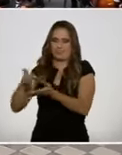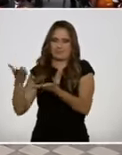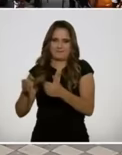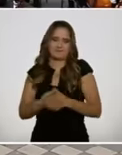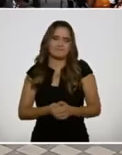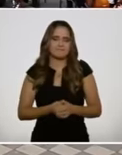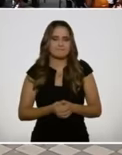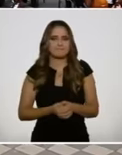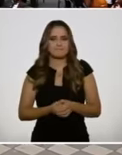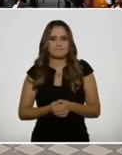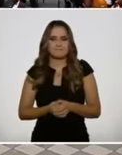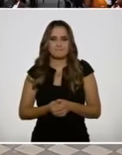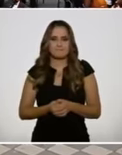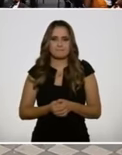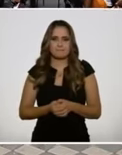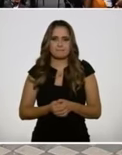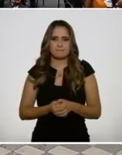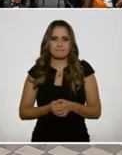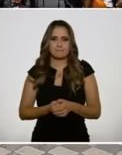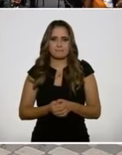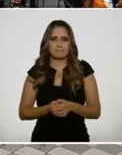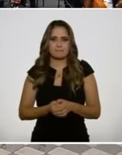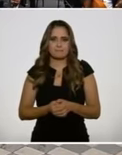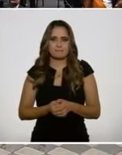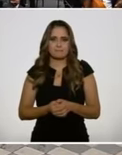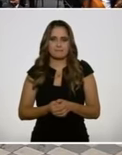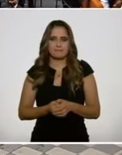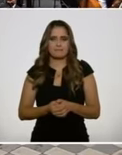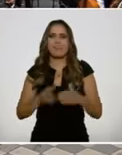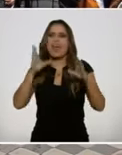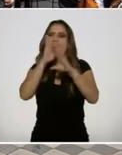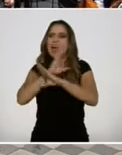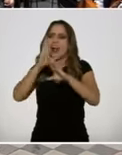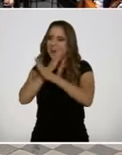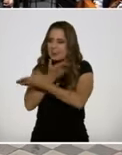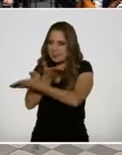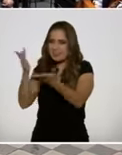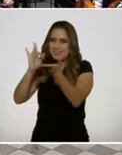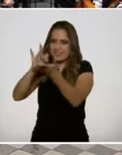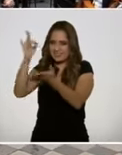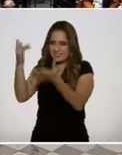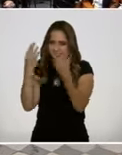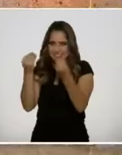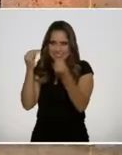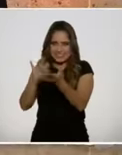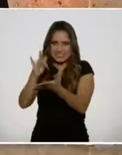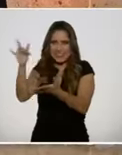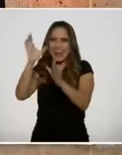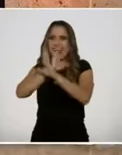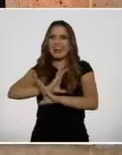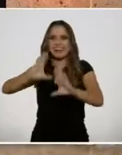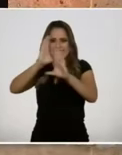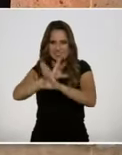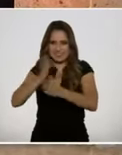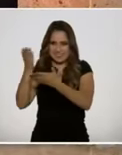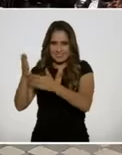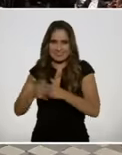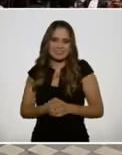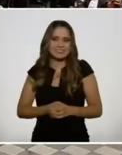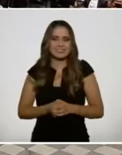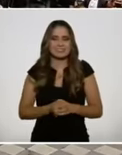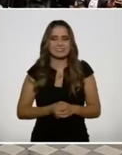A todos. Al coro, bueno, al coro también muchas gracias al coro.